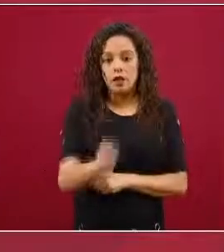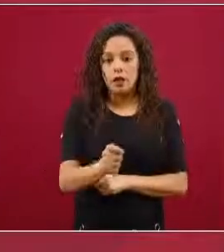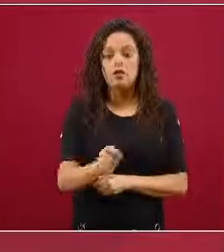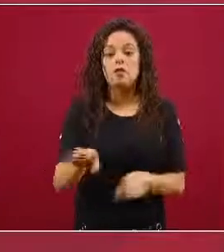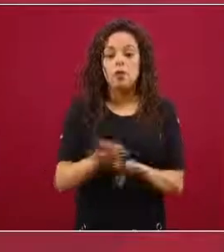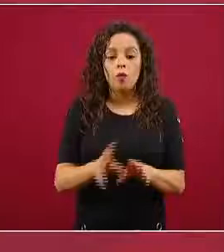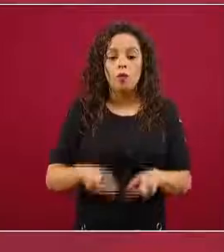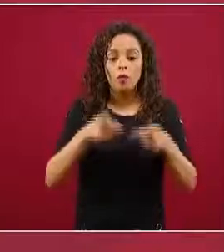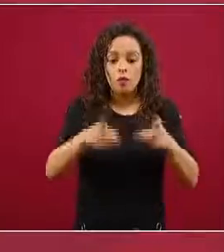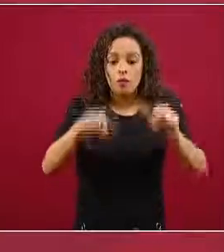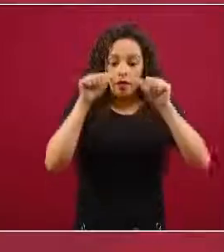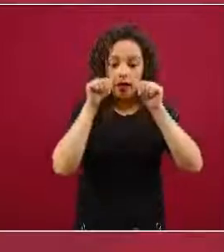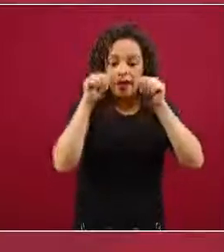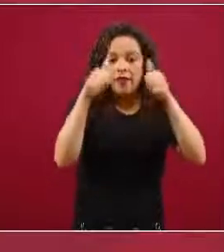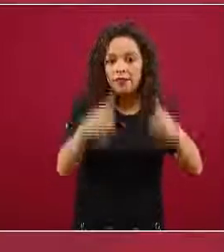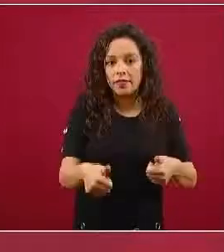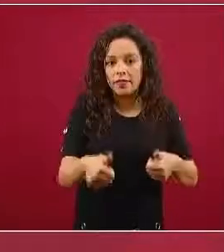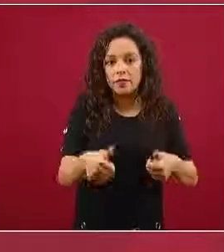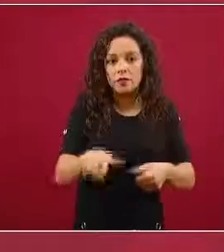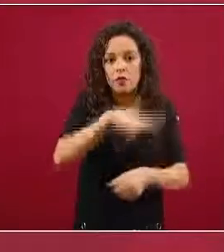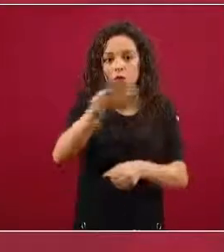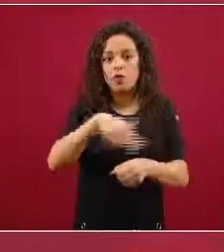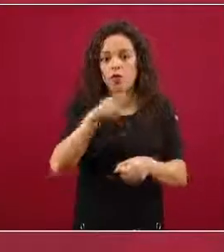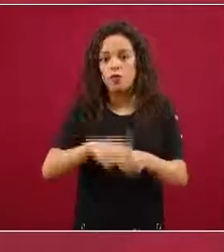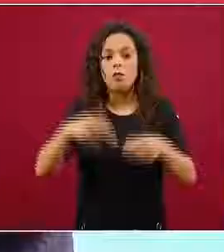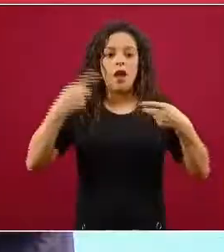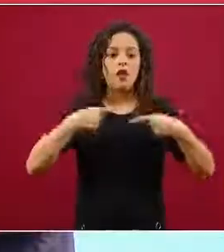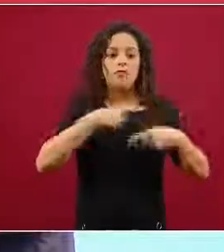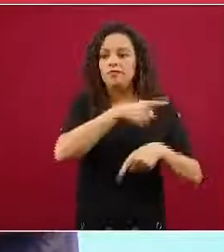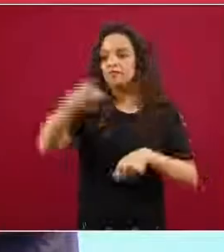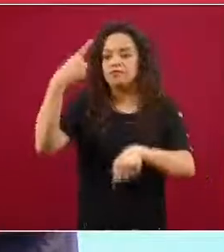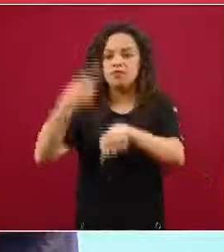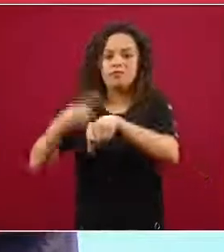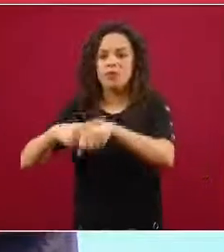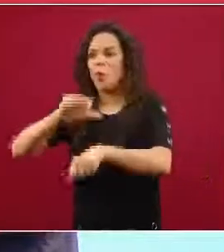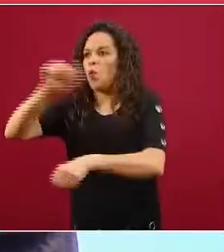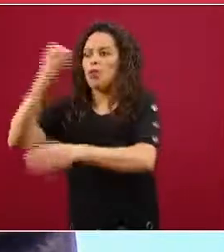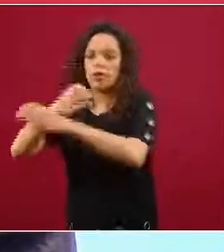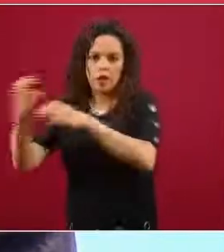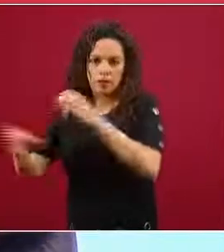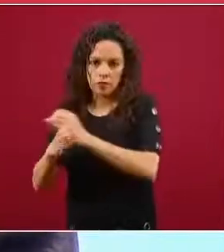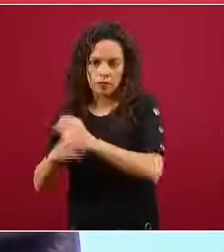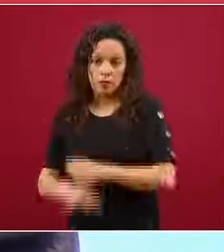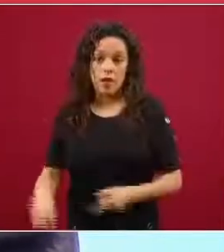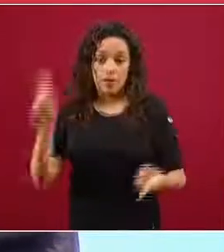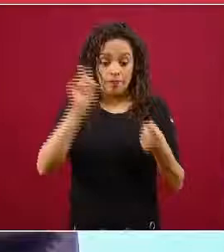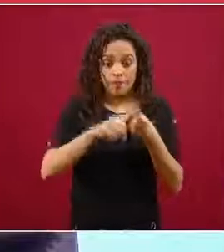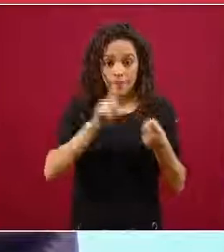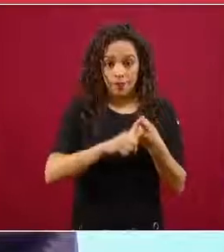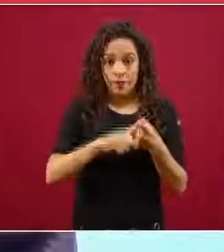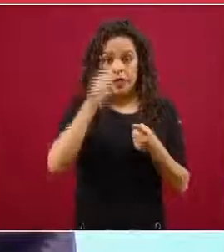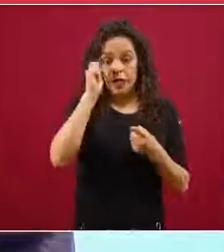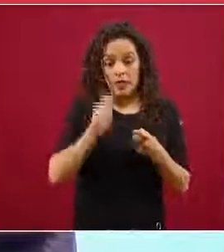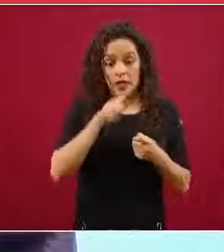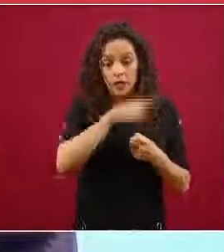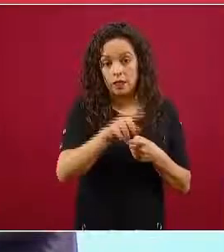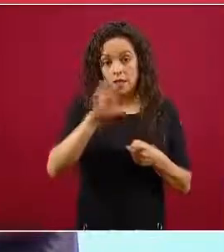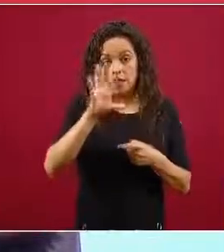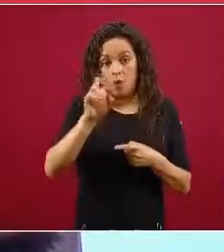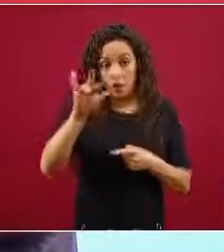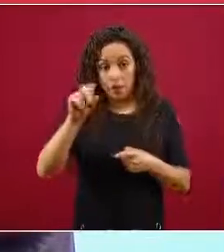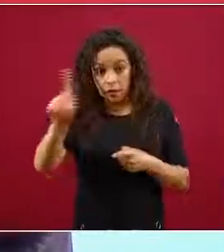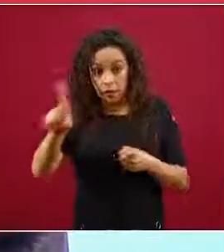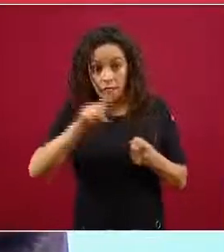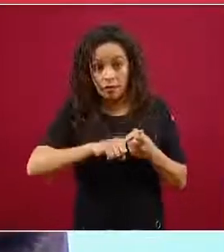atención convencional. El primero es que las unidades COVID se lograron a partir de